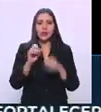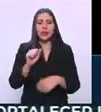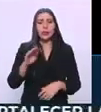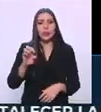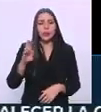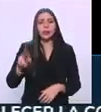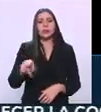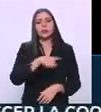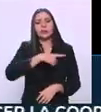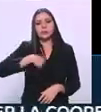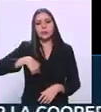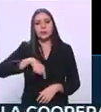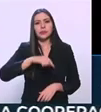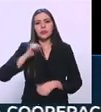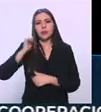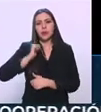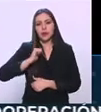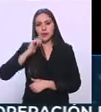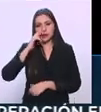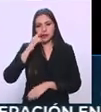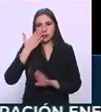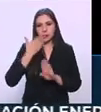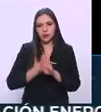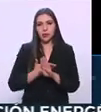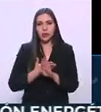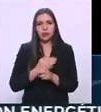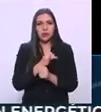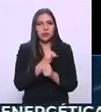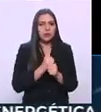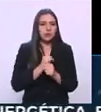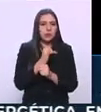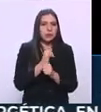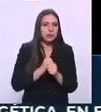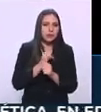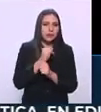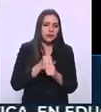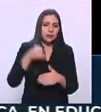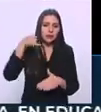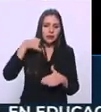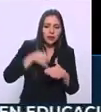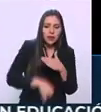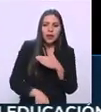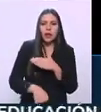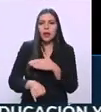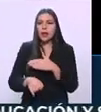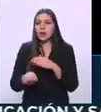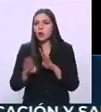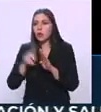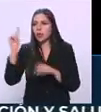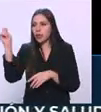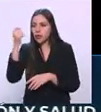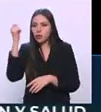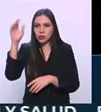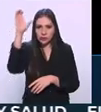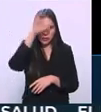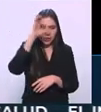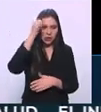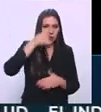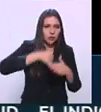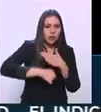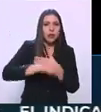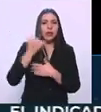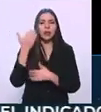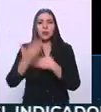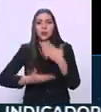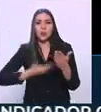nosotros estamos encargados de esta investigación científica, de este desarrollo tecnológico y de propuestas de innovación,